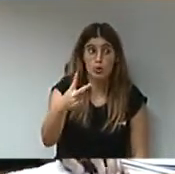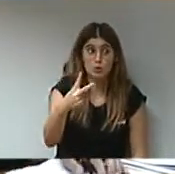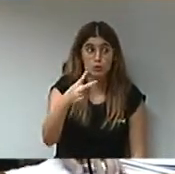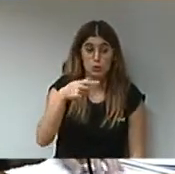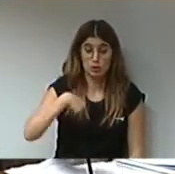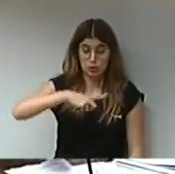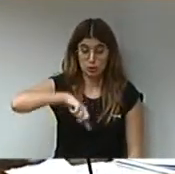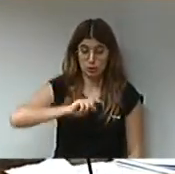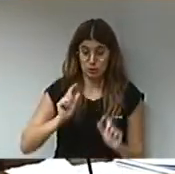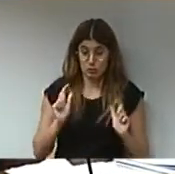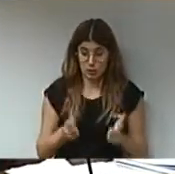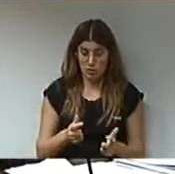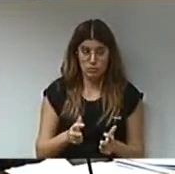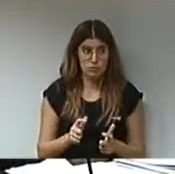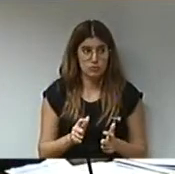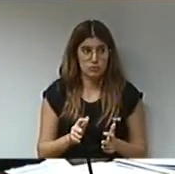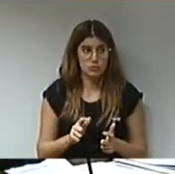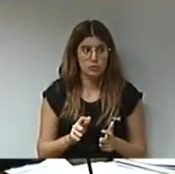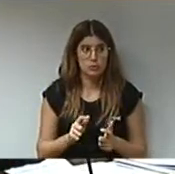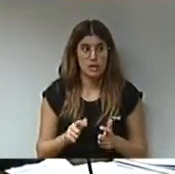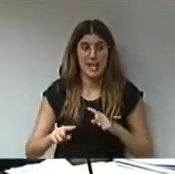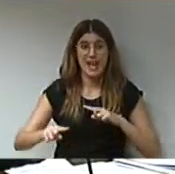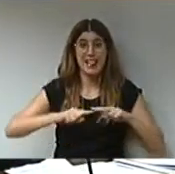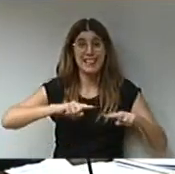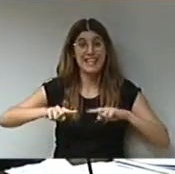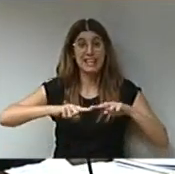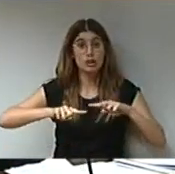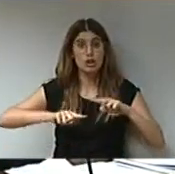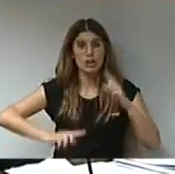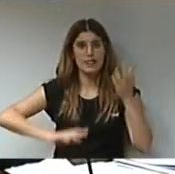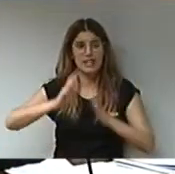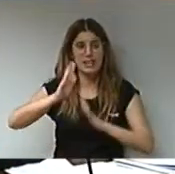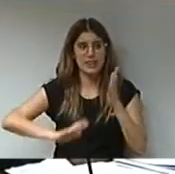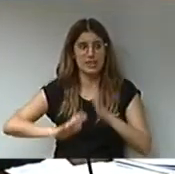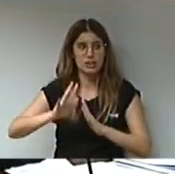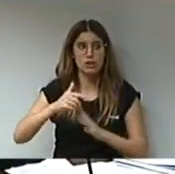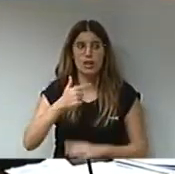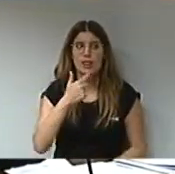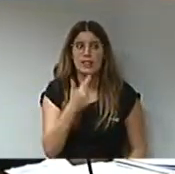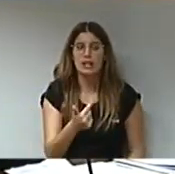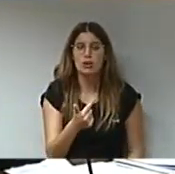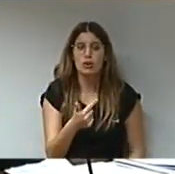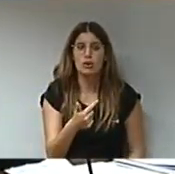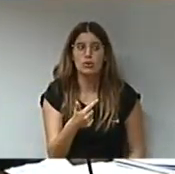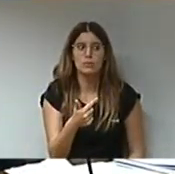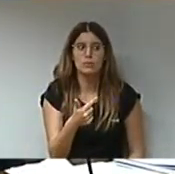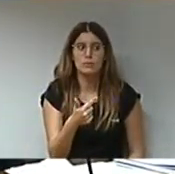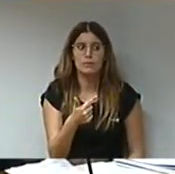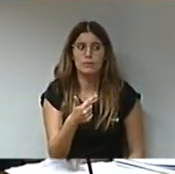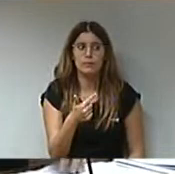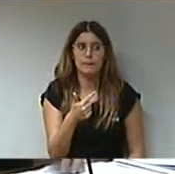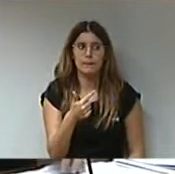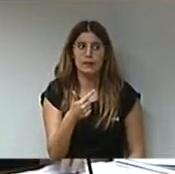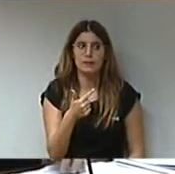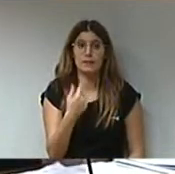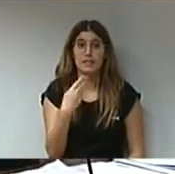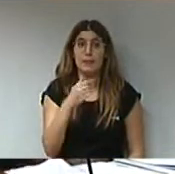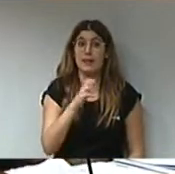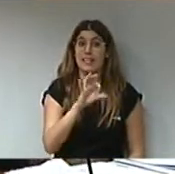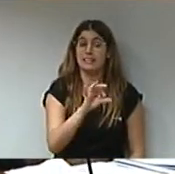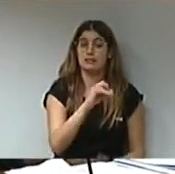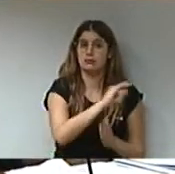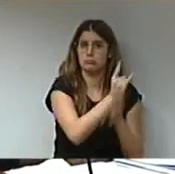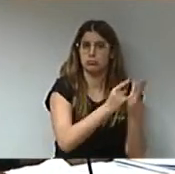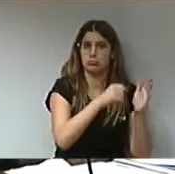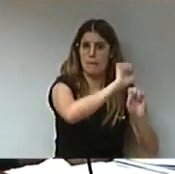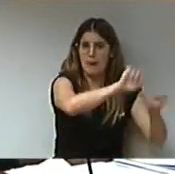estábamos reunidos y el director del incendio dijo que no había que desalojar Begís, porque, entre